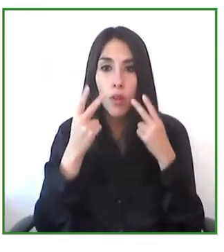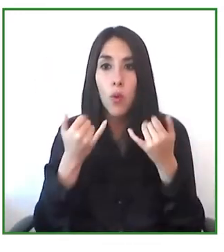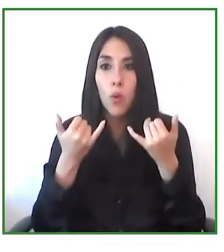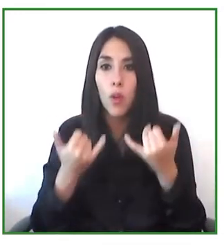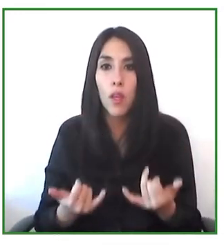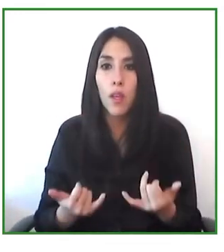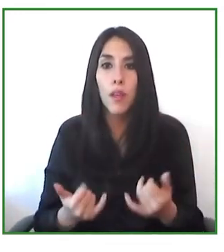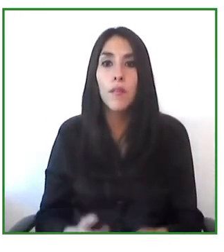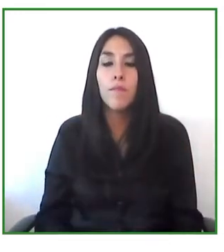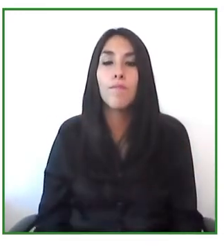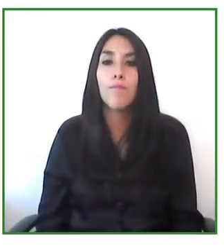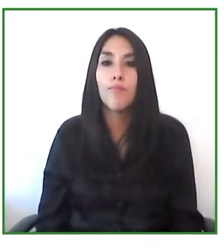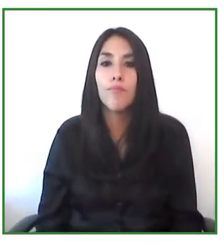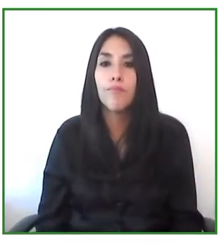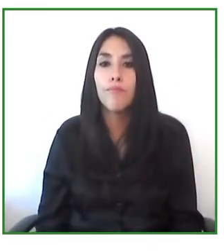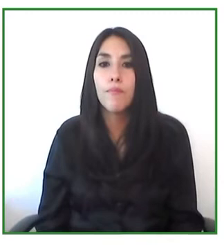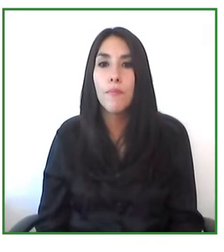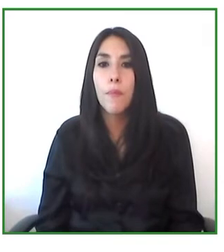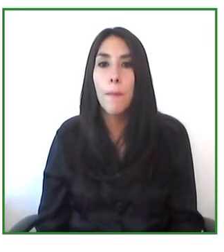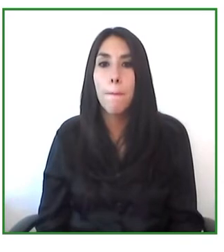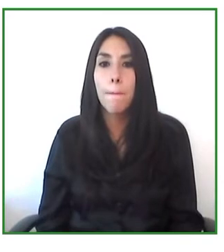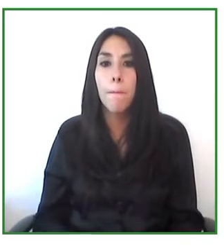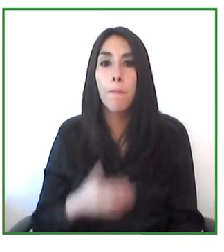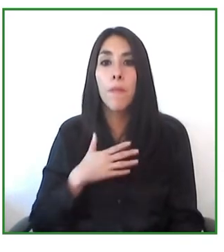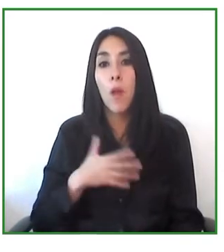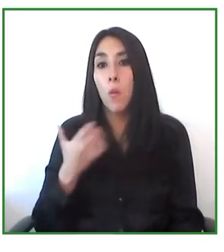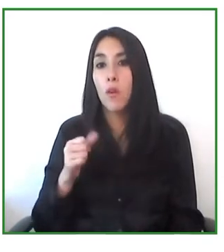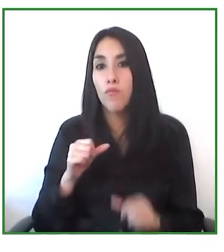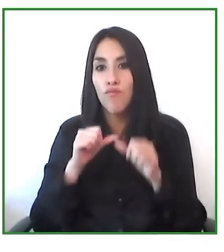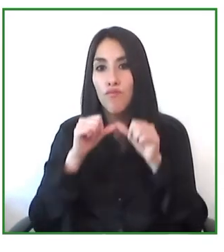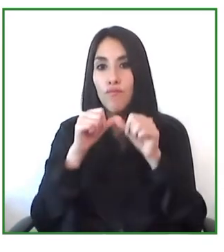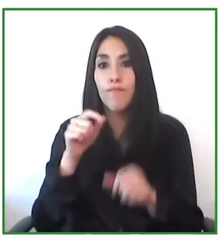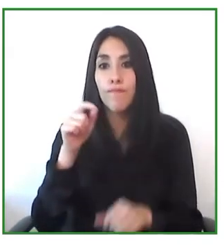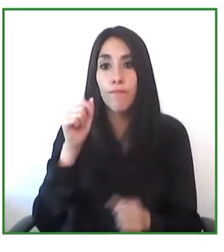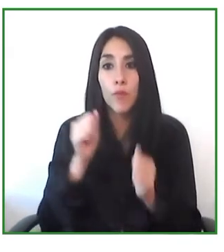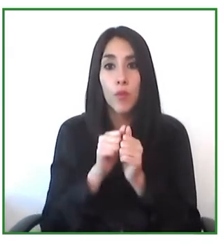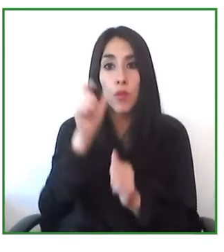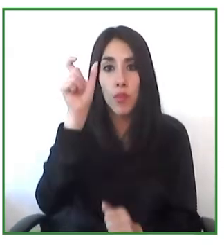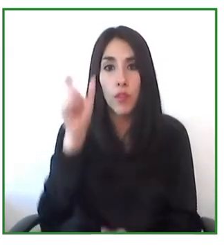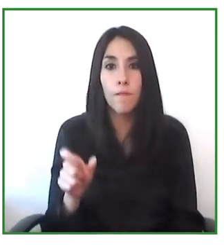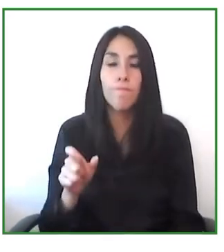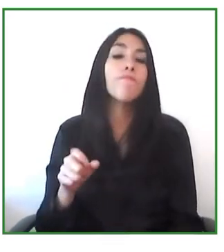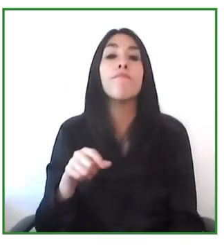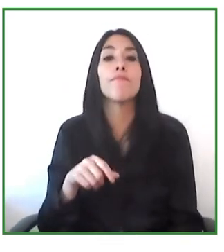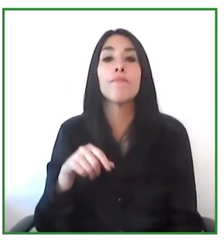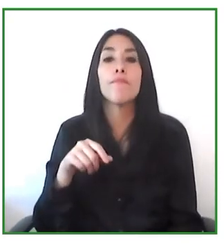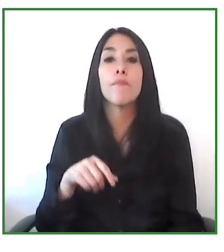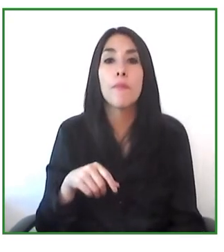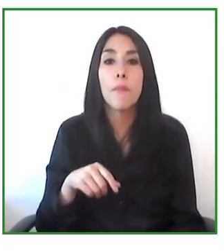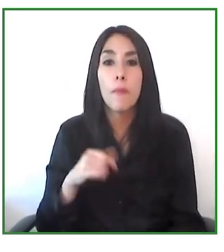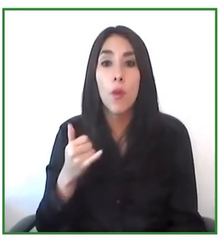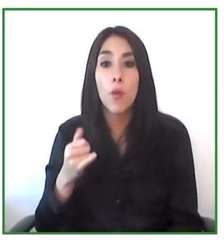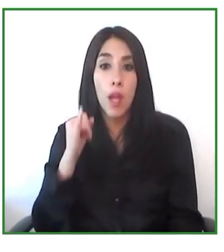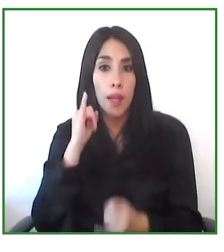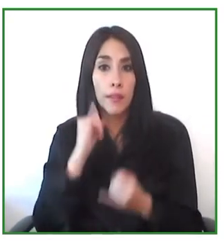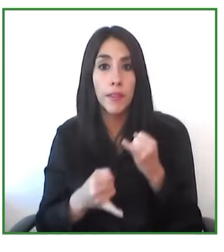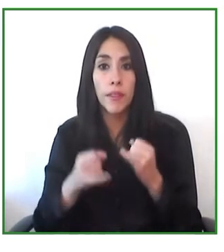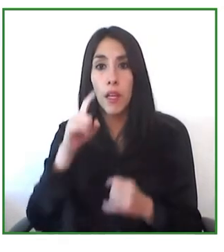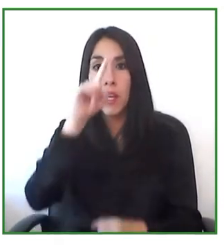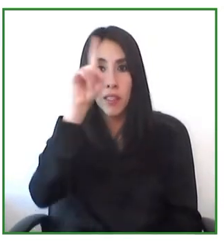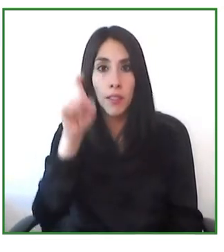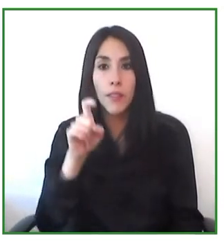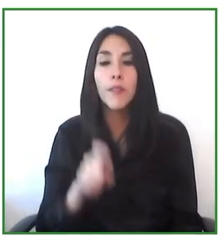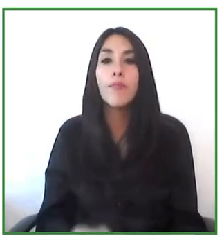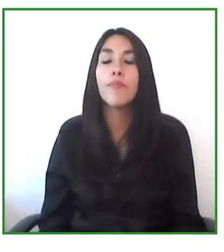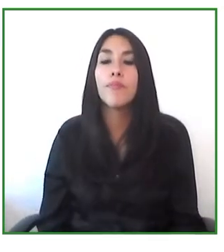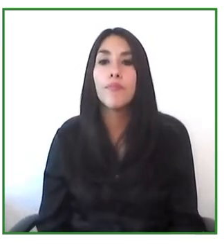contigo, Paloma, porque ahora vamos a la pregunta final para todos y que tiene que ver también con el impacto